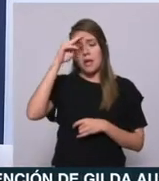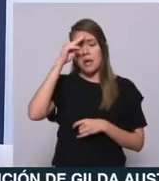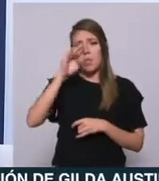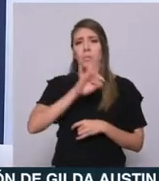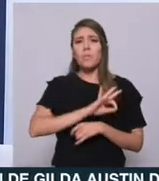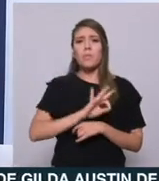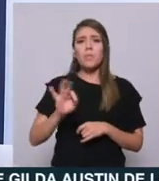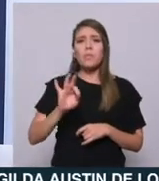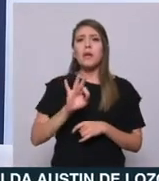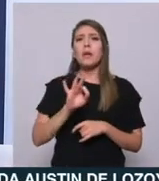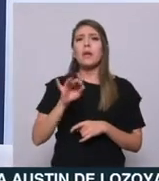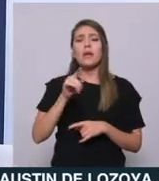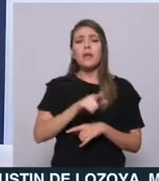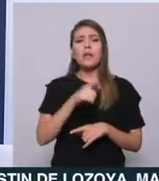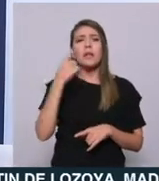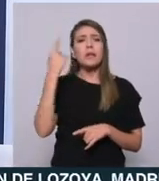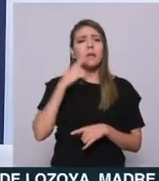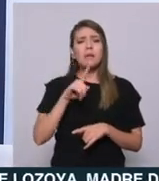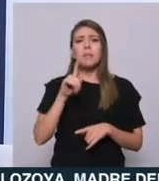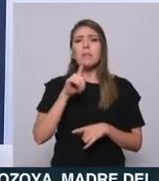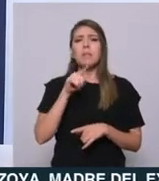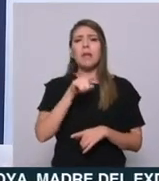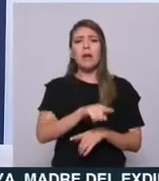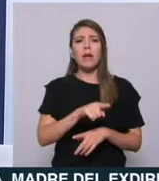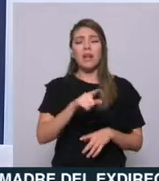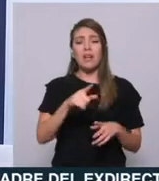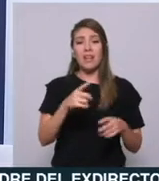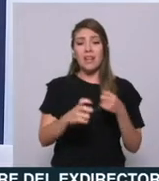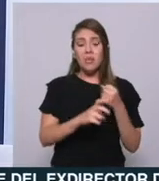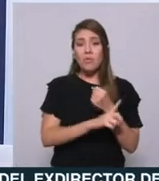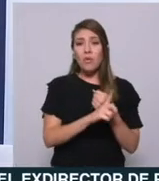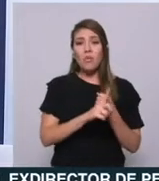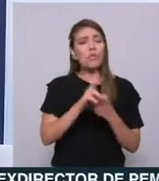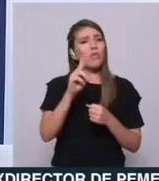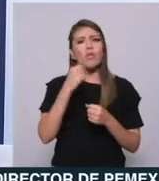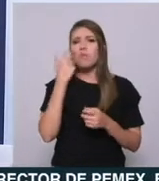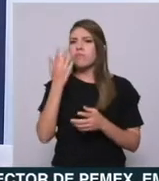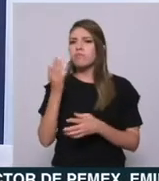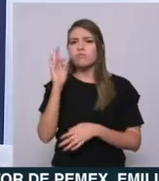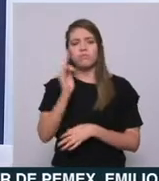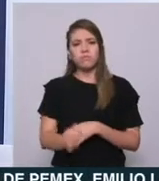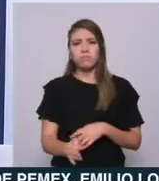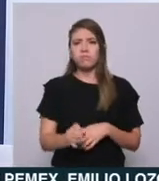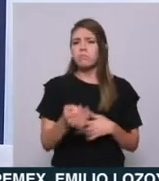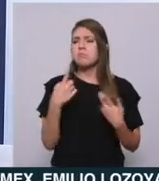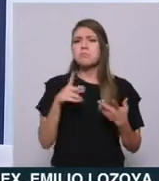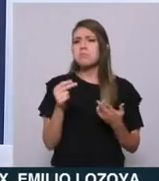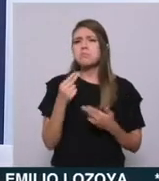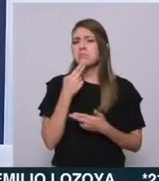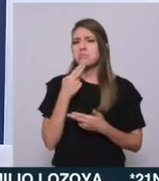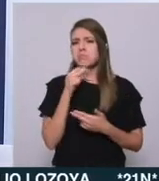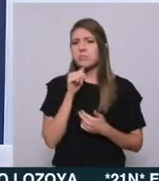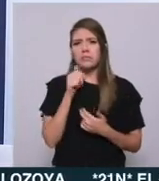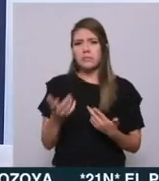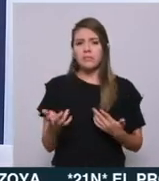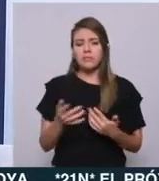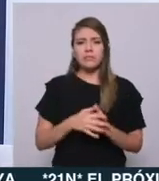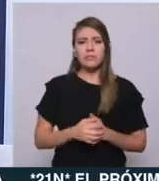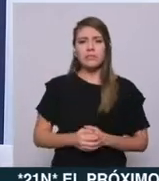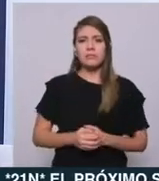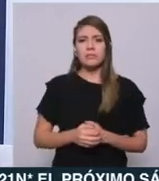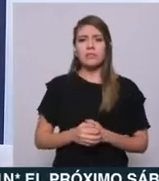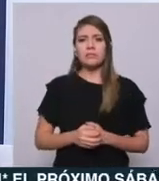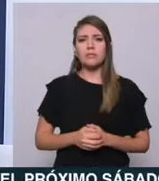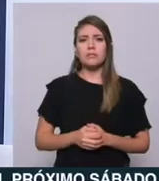llegara a esta situación, y parece ser que de nada sirvió. Bueno, la guardia que está en la Corte no